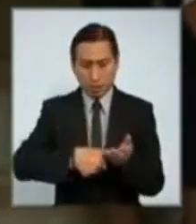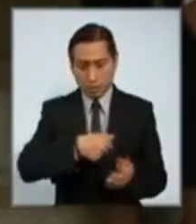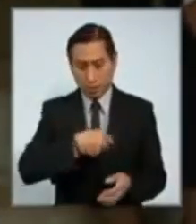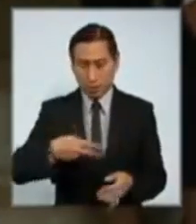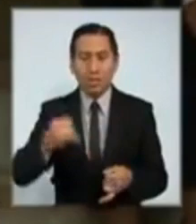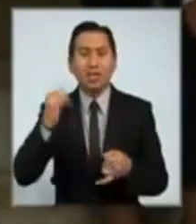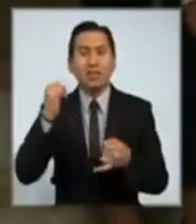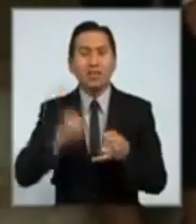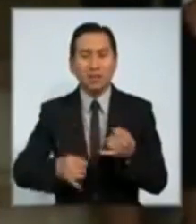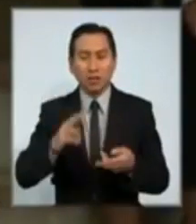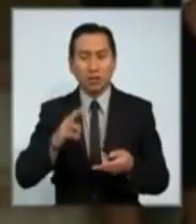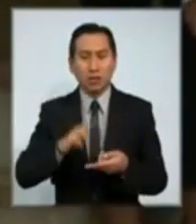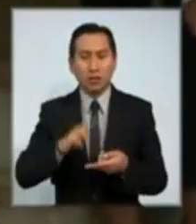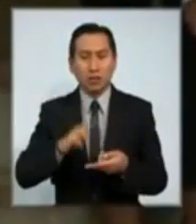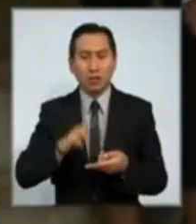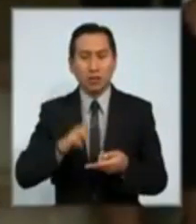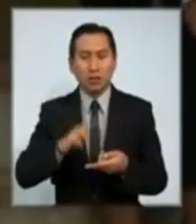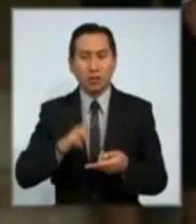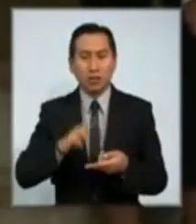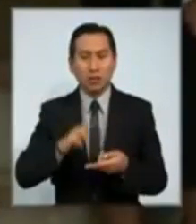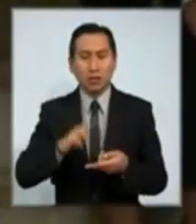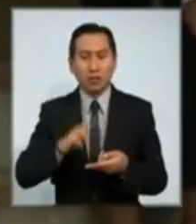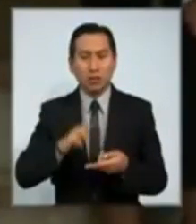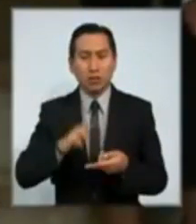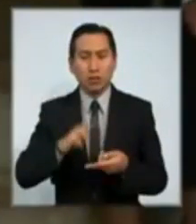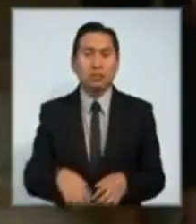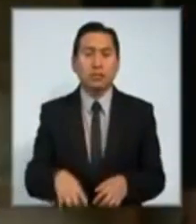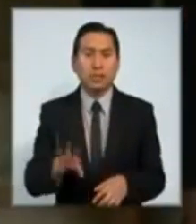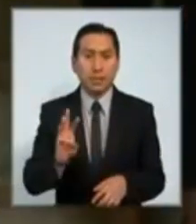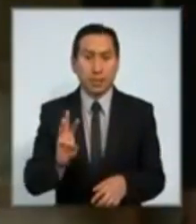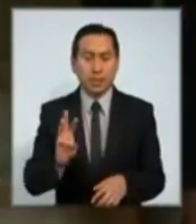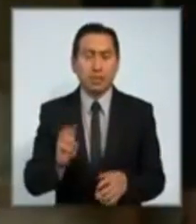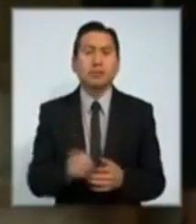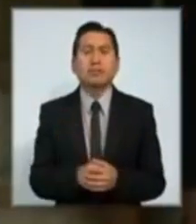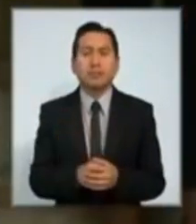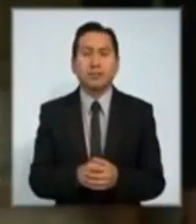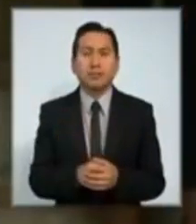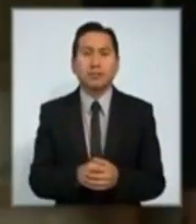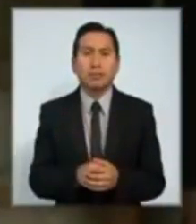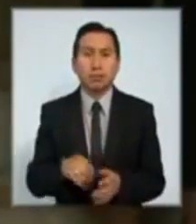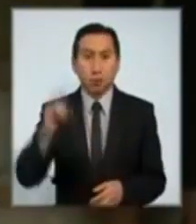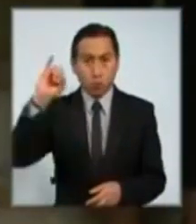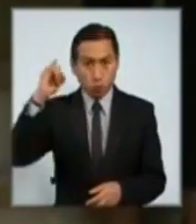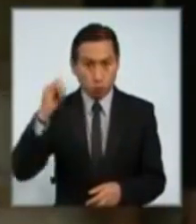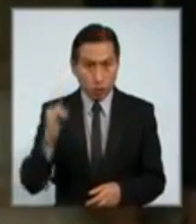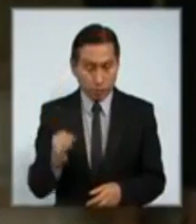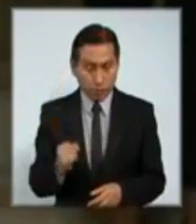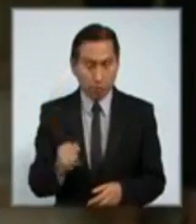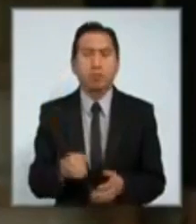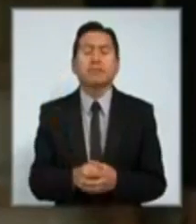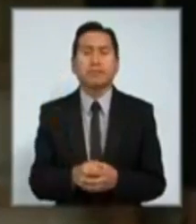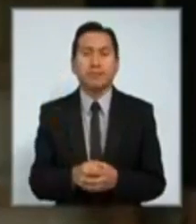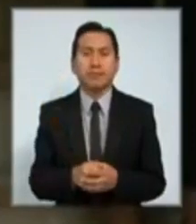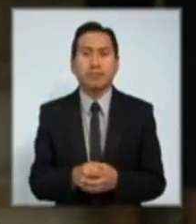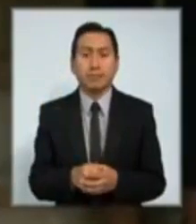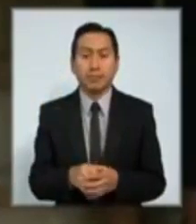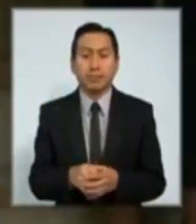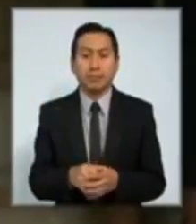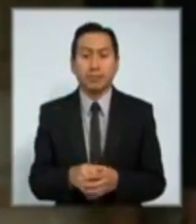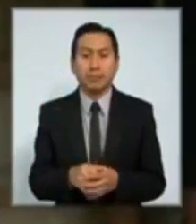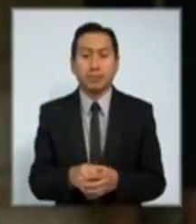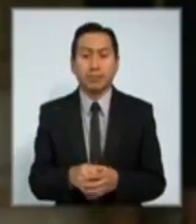que terminen con los números entre el 5 y el 6. Los jueves